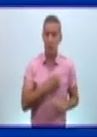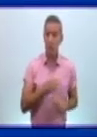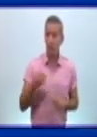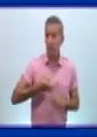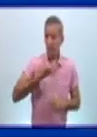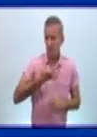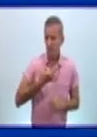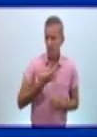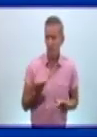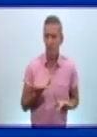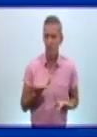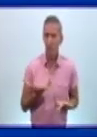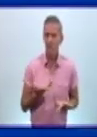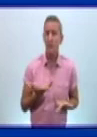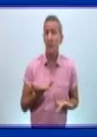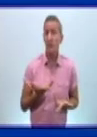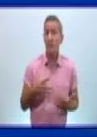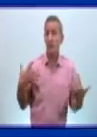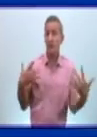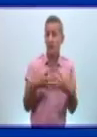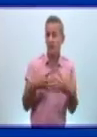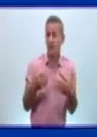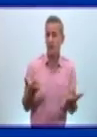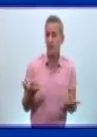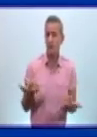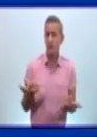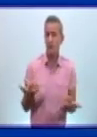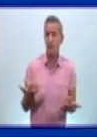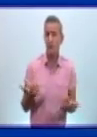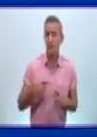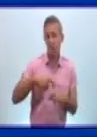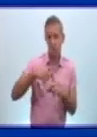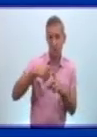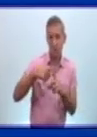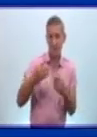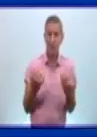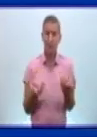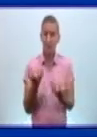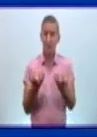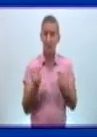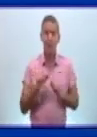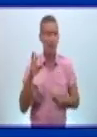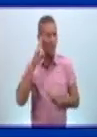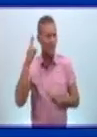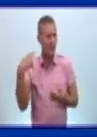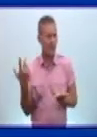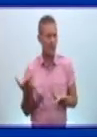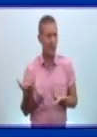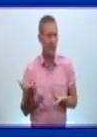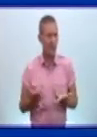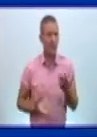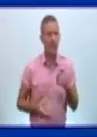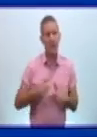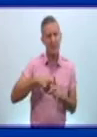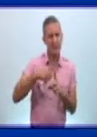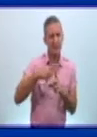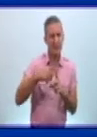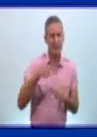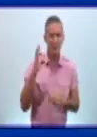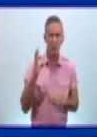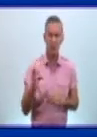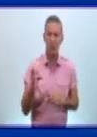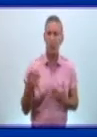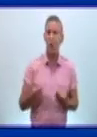lo siguiente, y es con respecto a la temperatura de fusión. Recordar, ¿qué es la temperatura de fusión? ¿Qué es